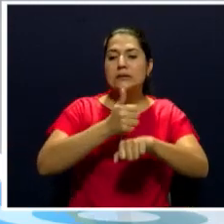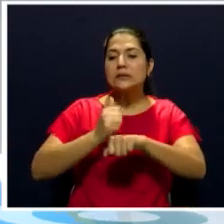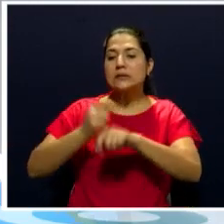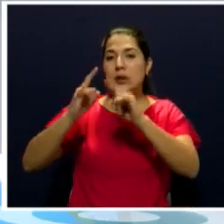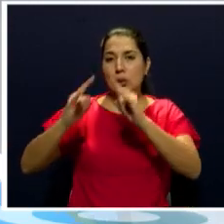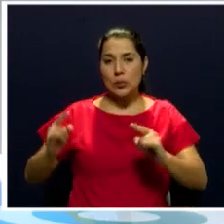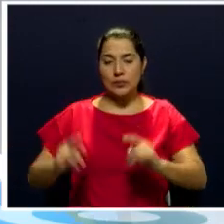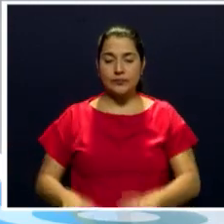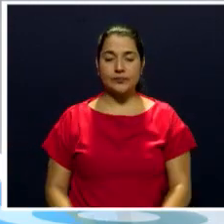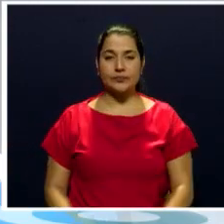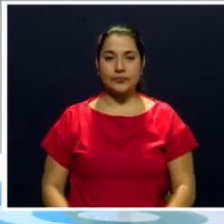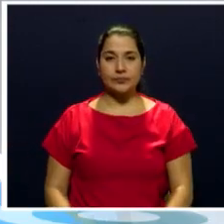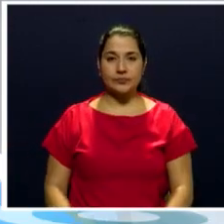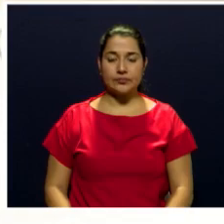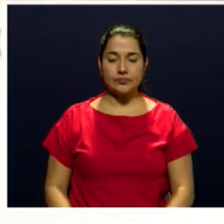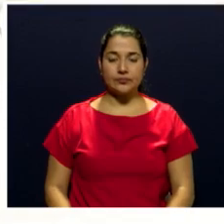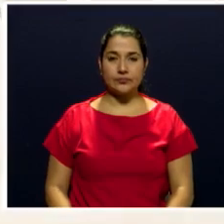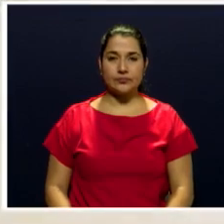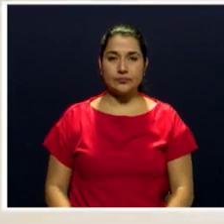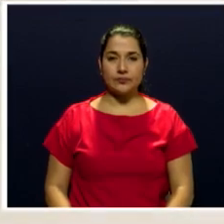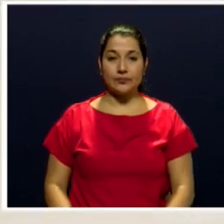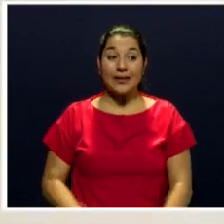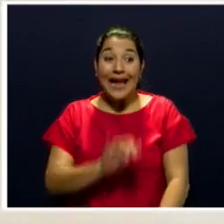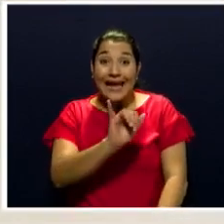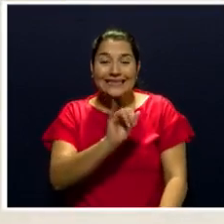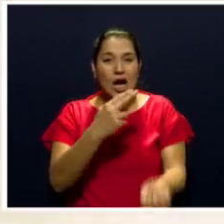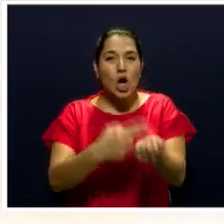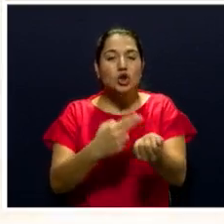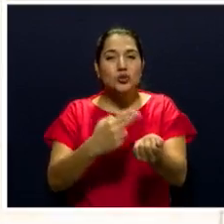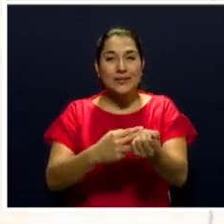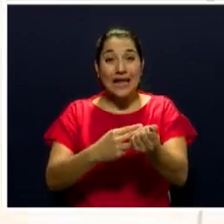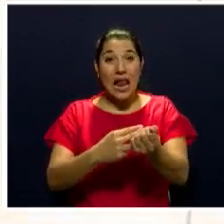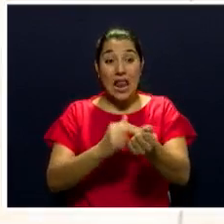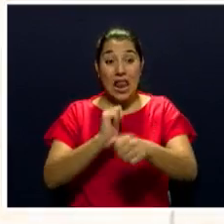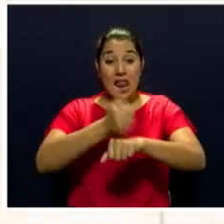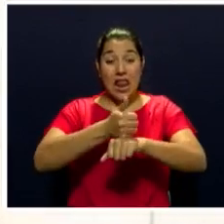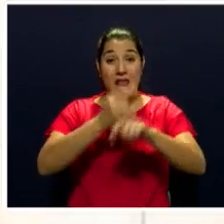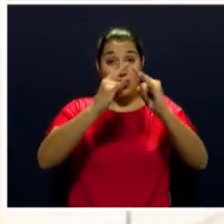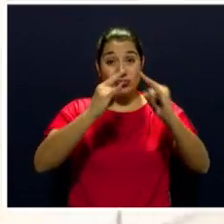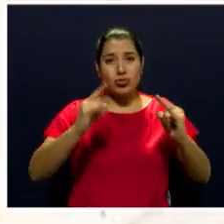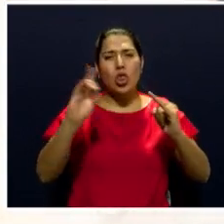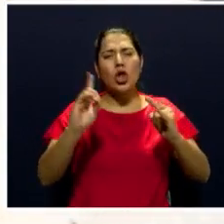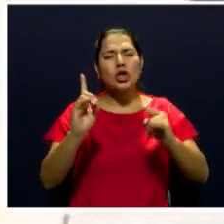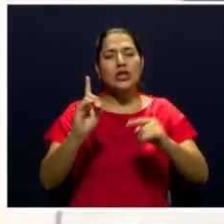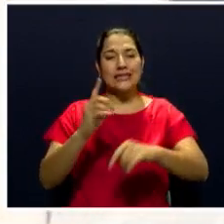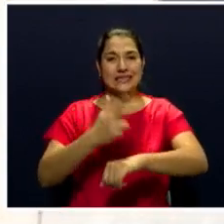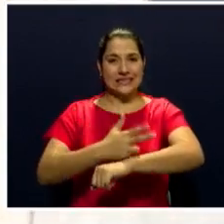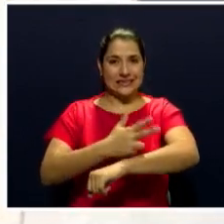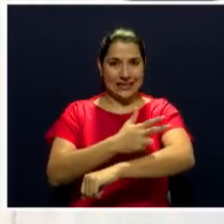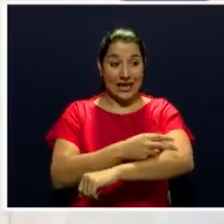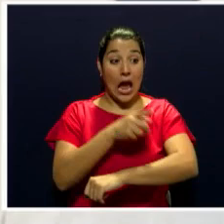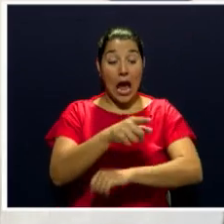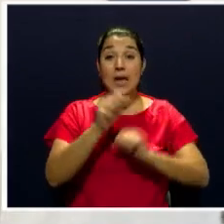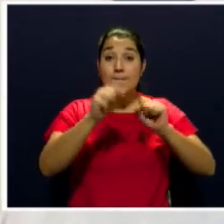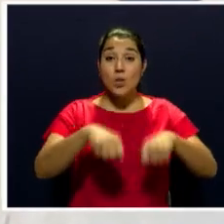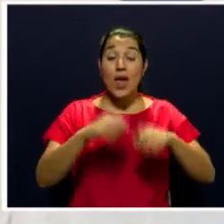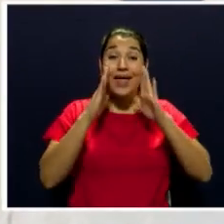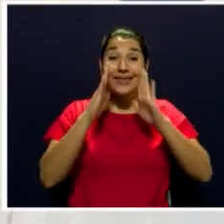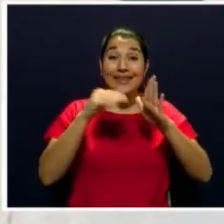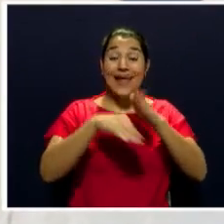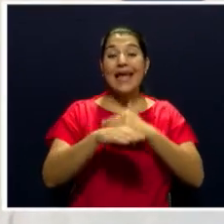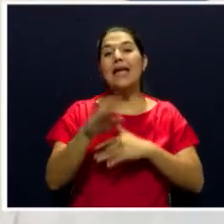equipos médicos. Este es el hospital instalado en Los Chiles. Este centro atenderá en emergencias a